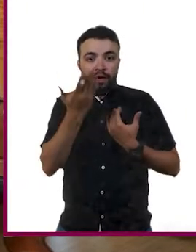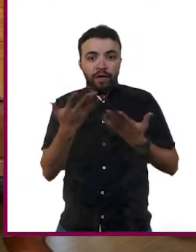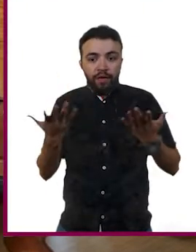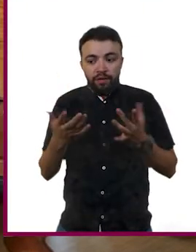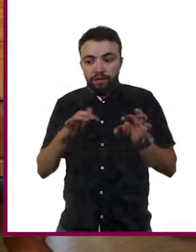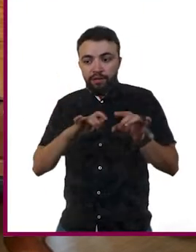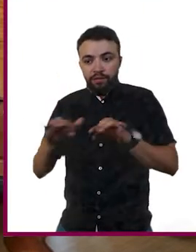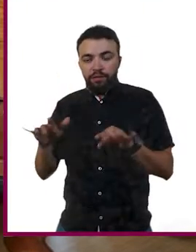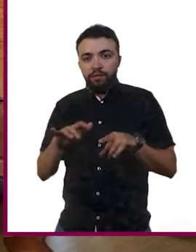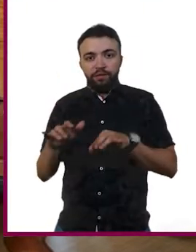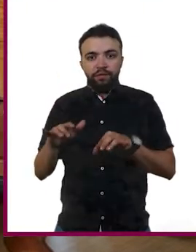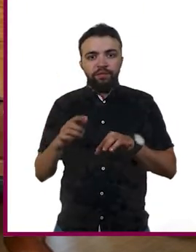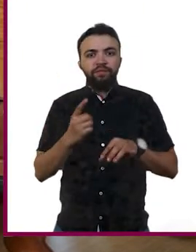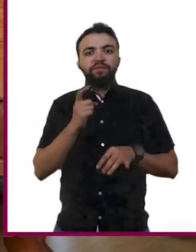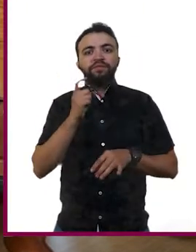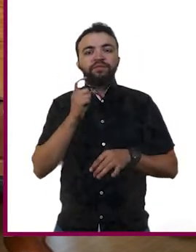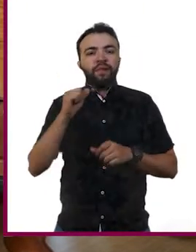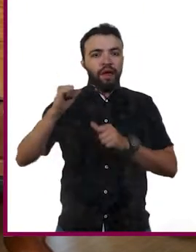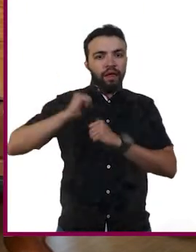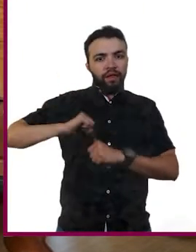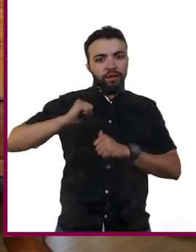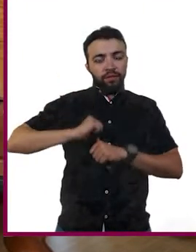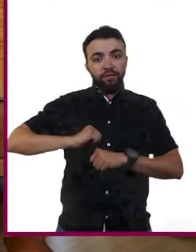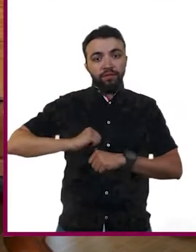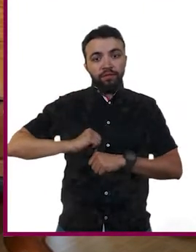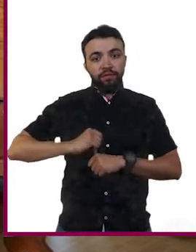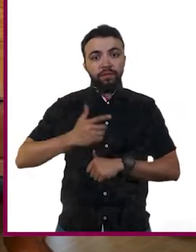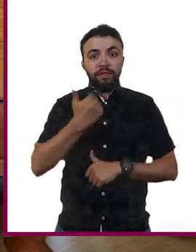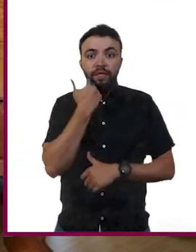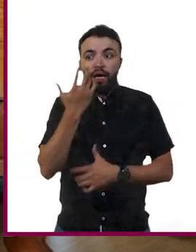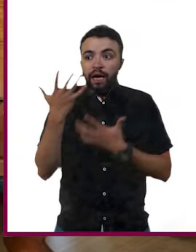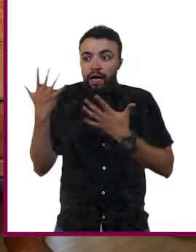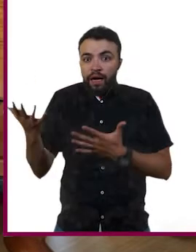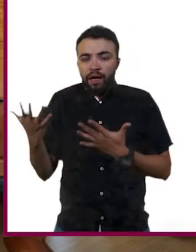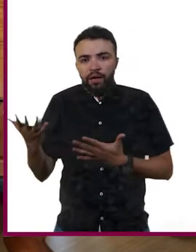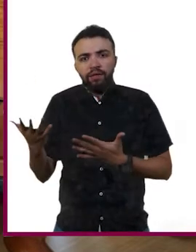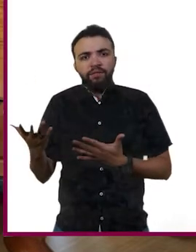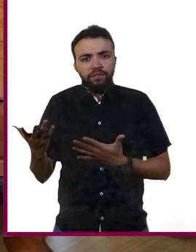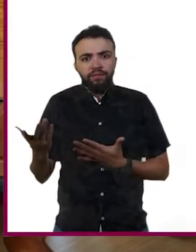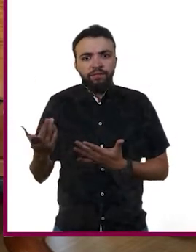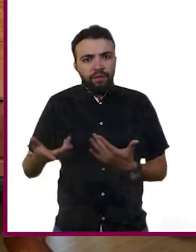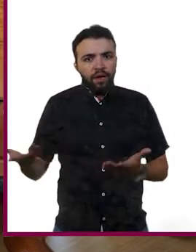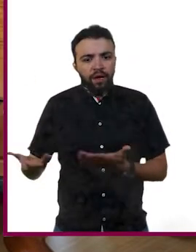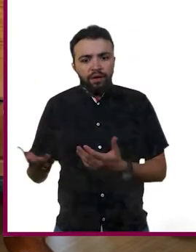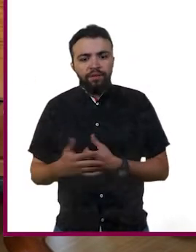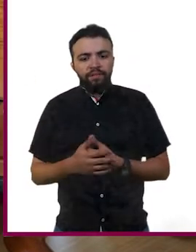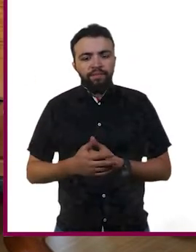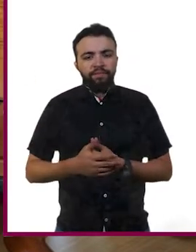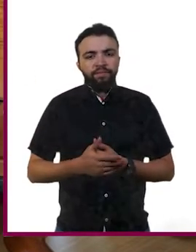tocar un instrumento antiguo, es si tienen las ganas, la disposición, que lo hagan, ¿no?